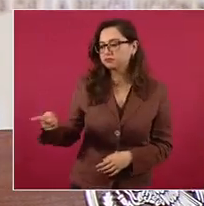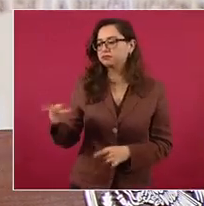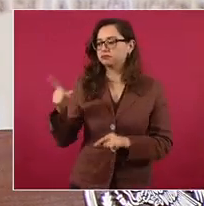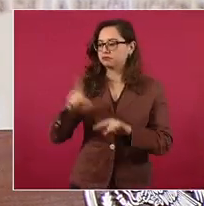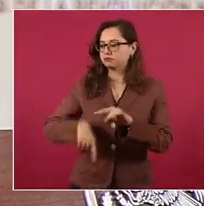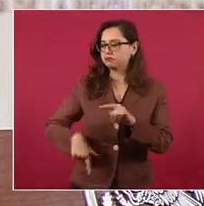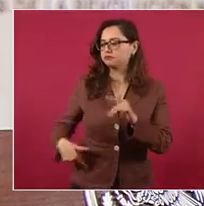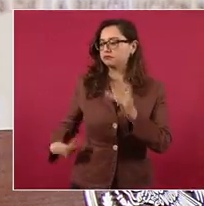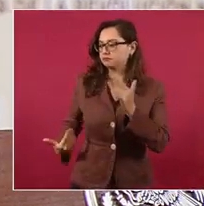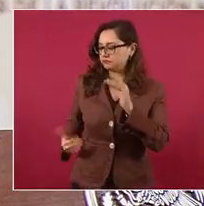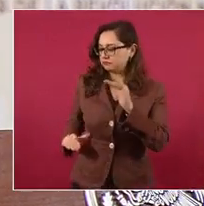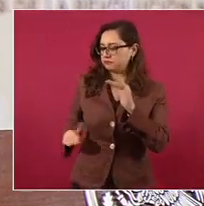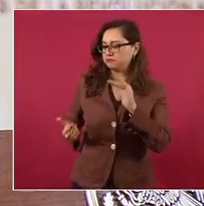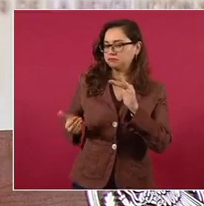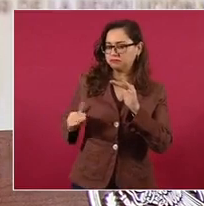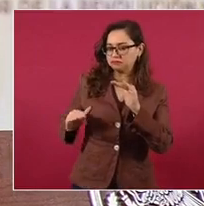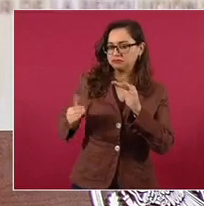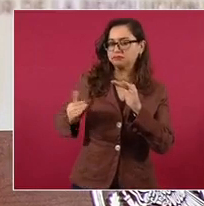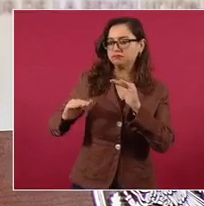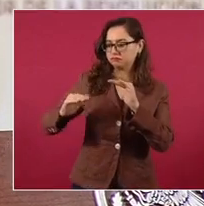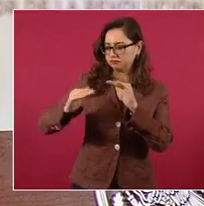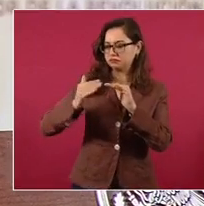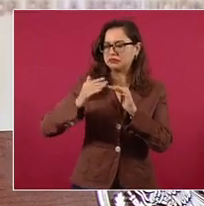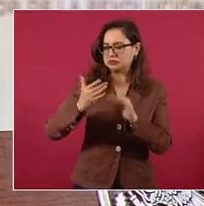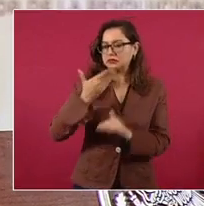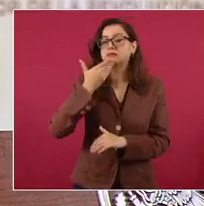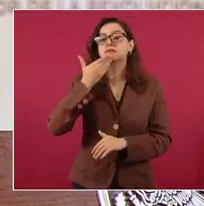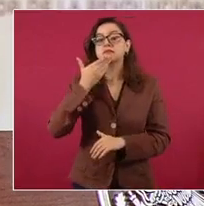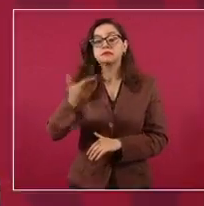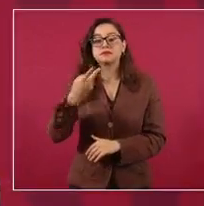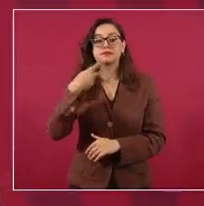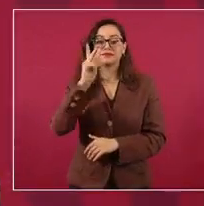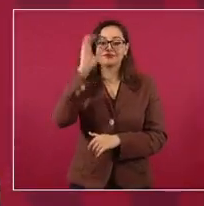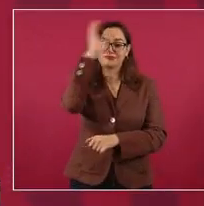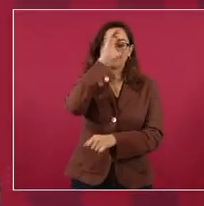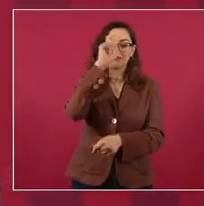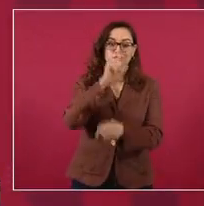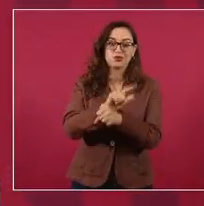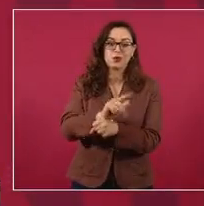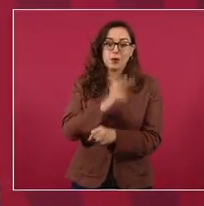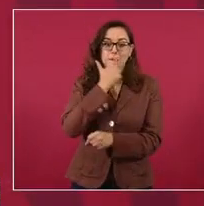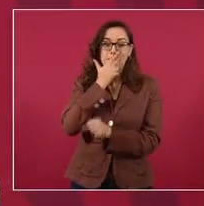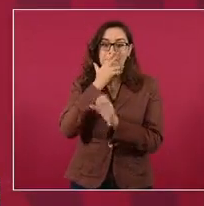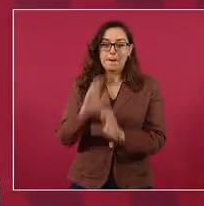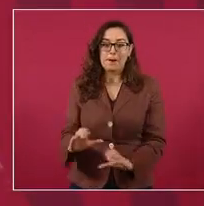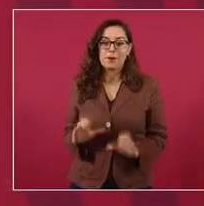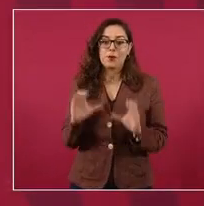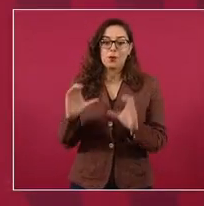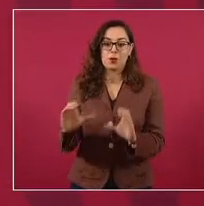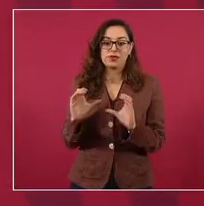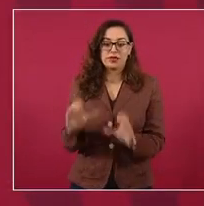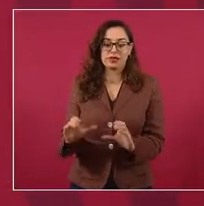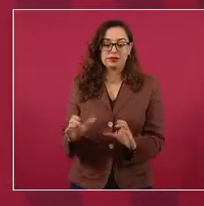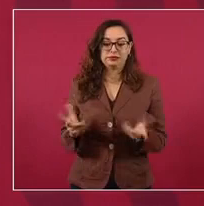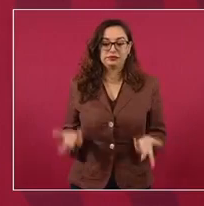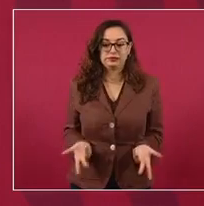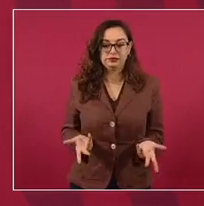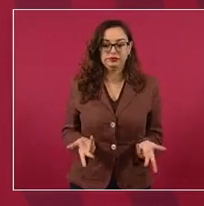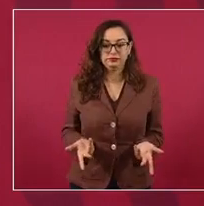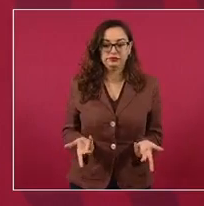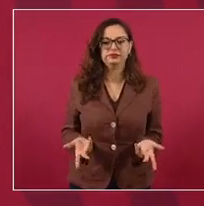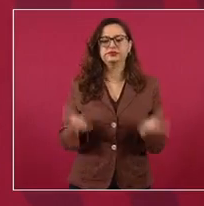no se pierda la cultura. Y está demostrado que en